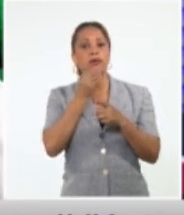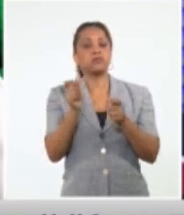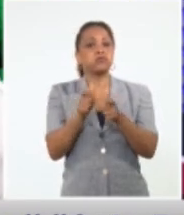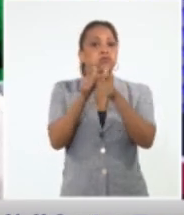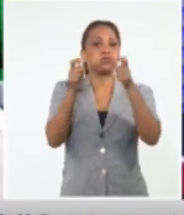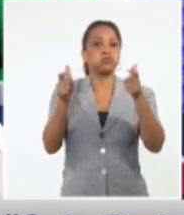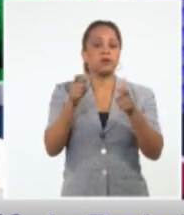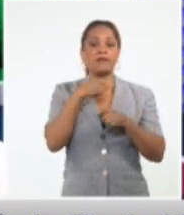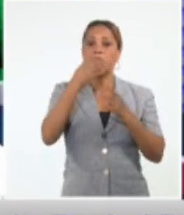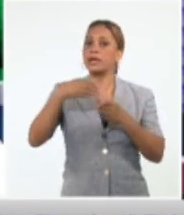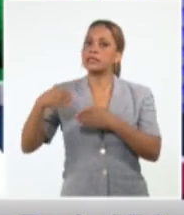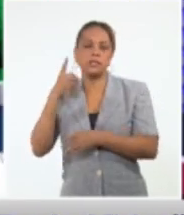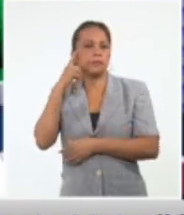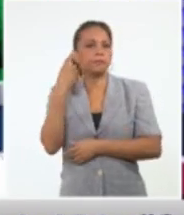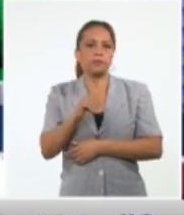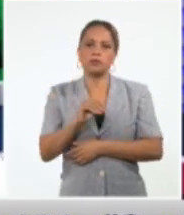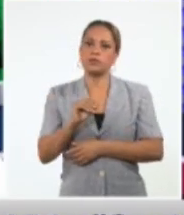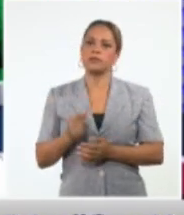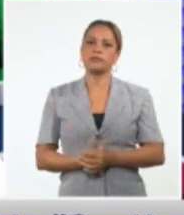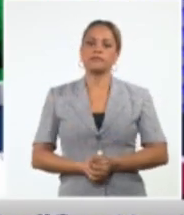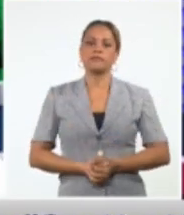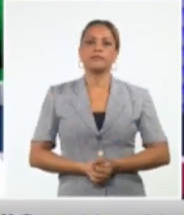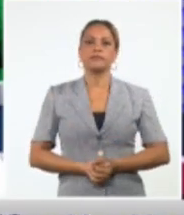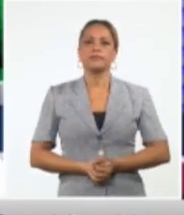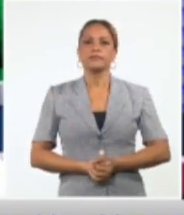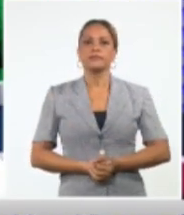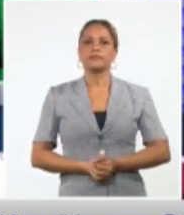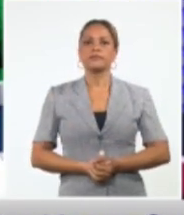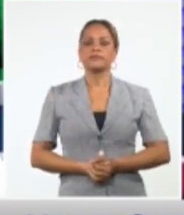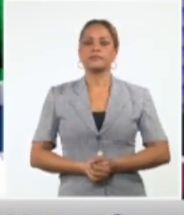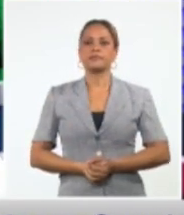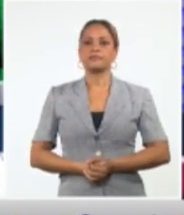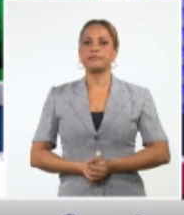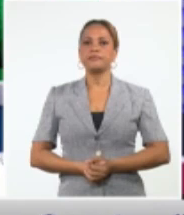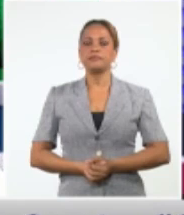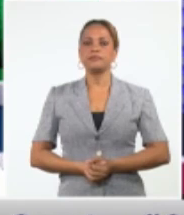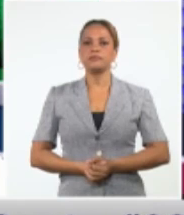síntomas y que alcance una mortalidad mayor.